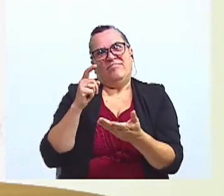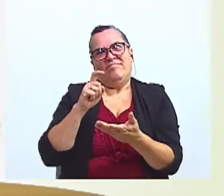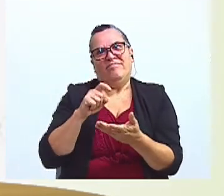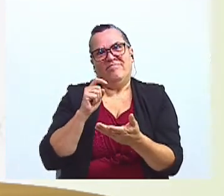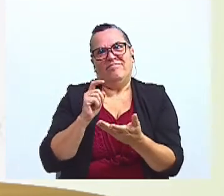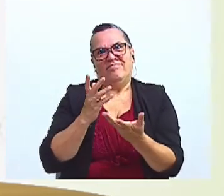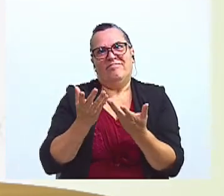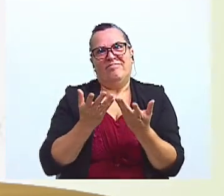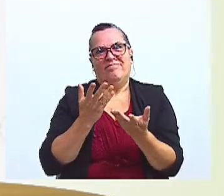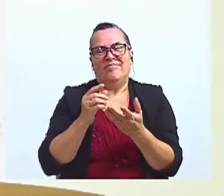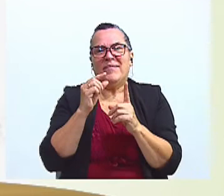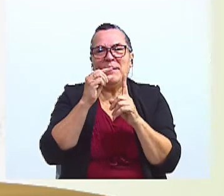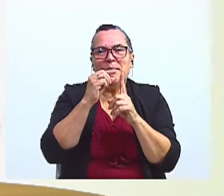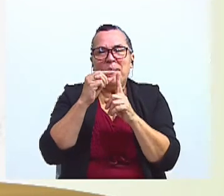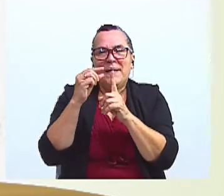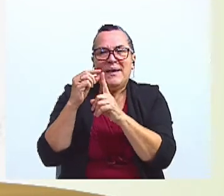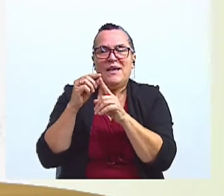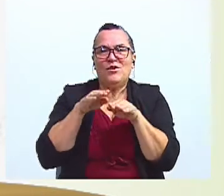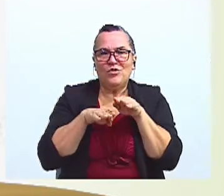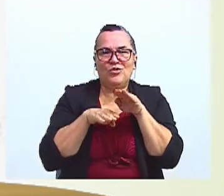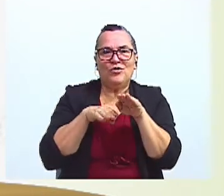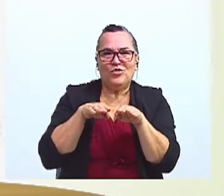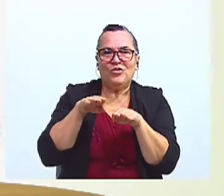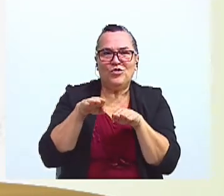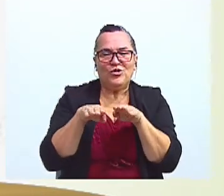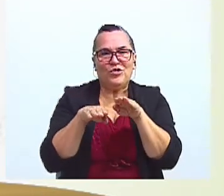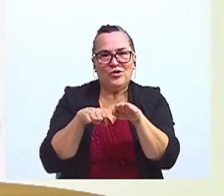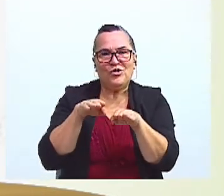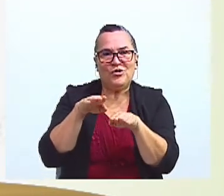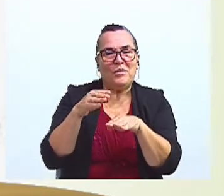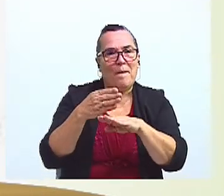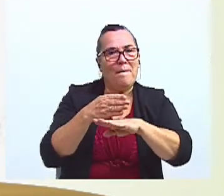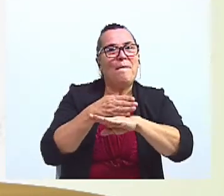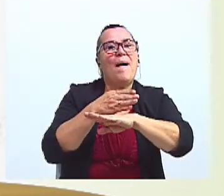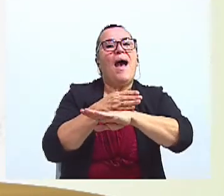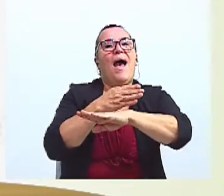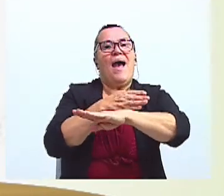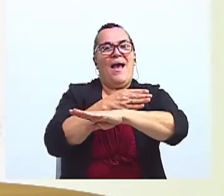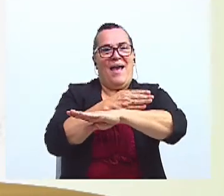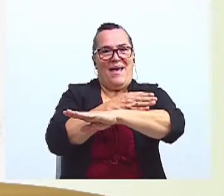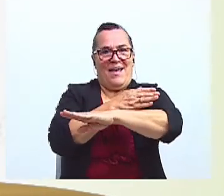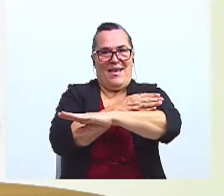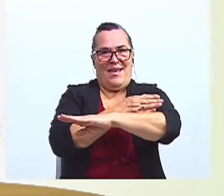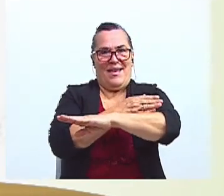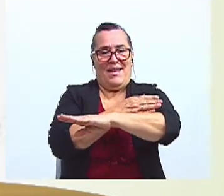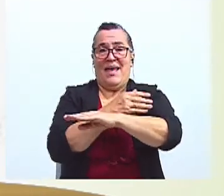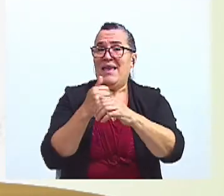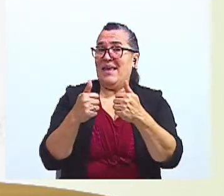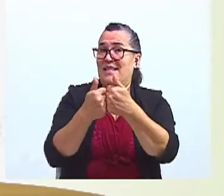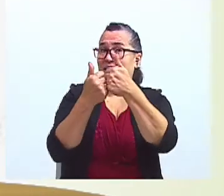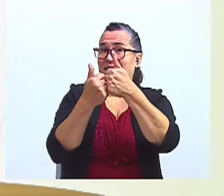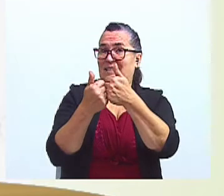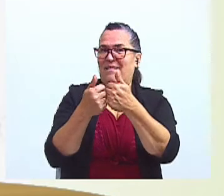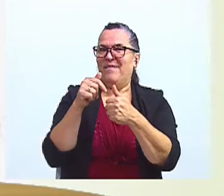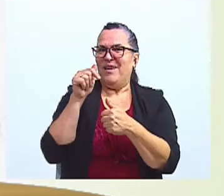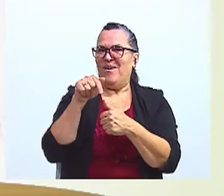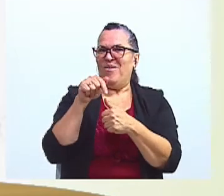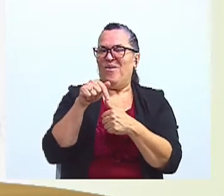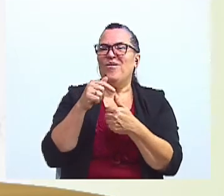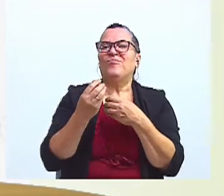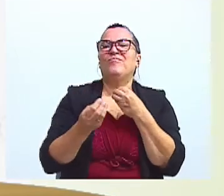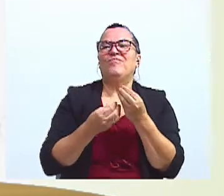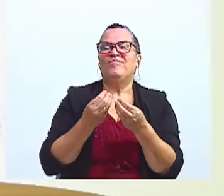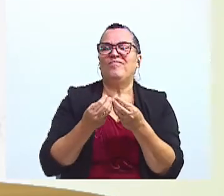hacer pequeños pasos para avanzar. Y el desafío que les traigo es